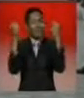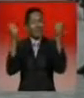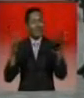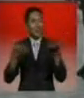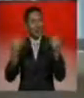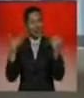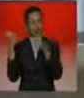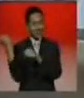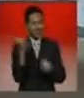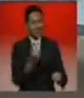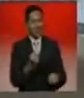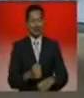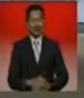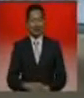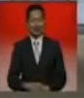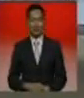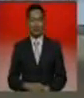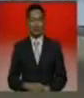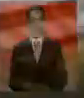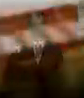marcelo gutiérrez gamma noticias